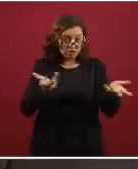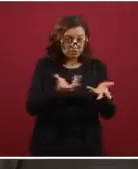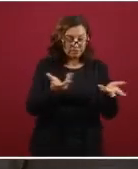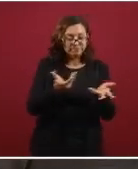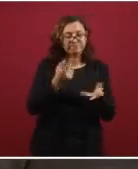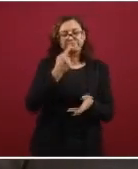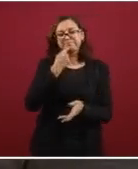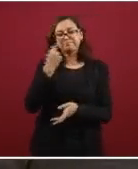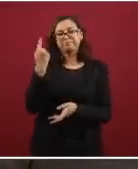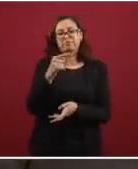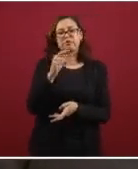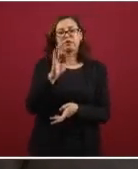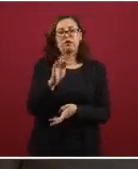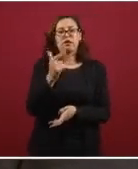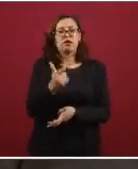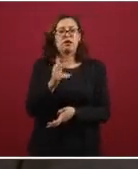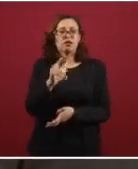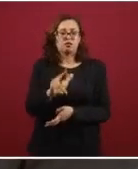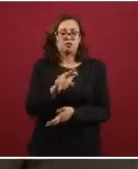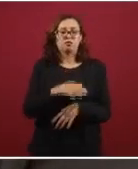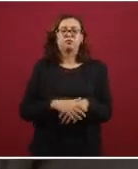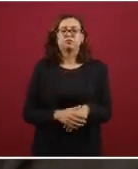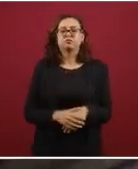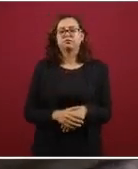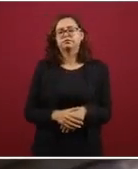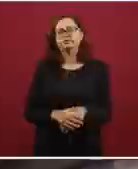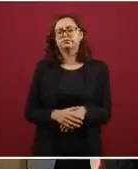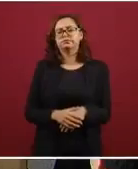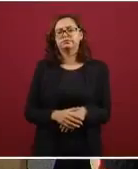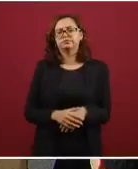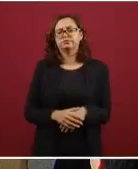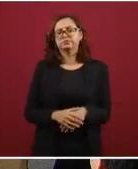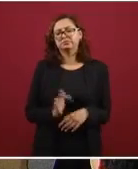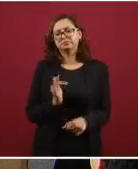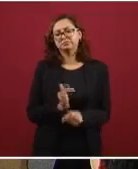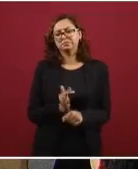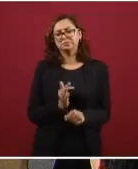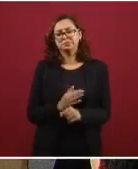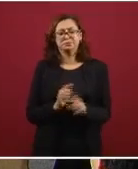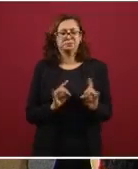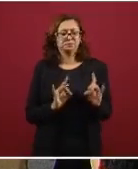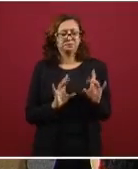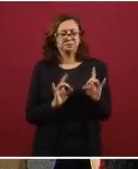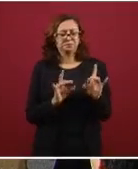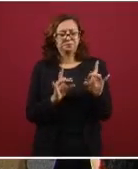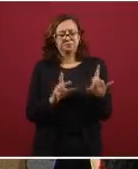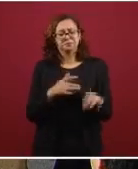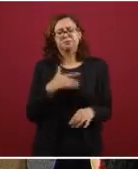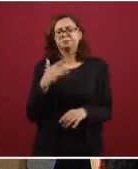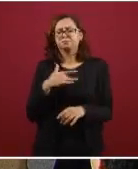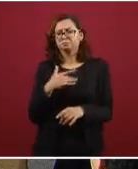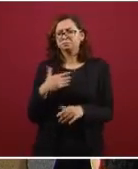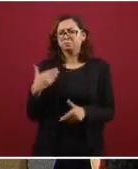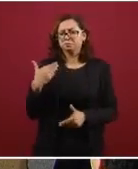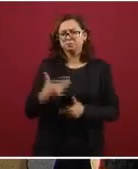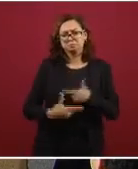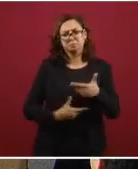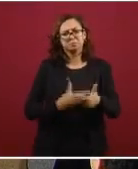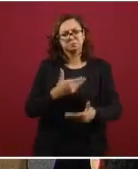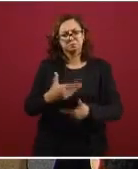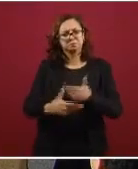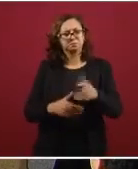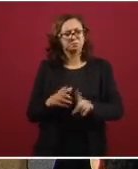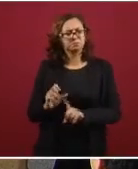República. Este es el estado que guarda la situación. Yo diría que paulatinamente hemos ido avanzando